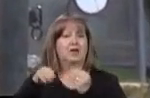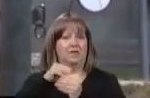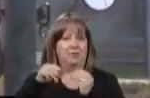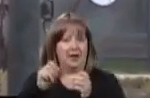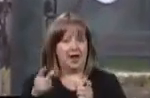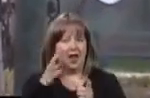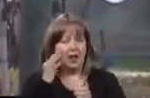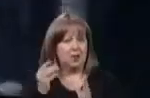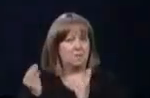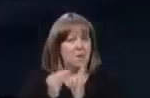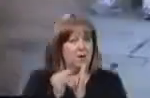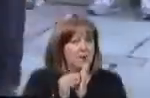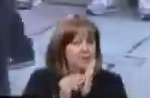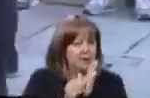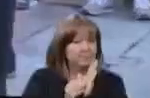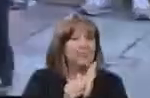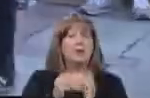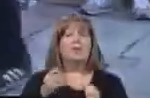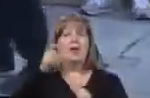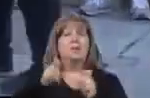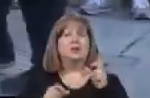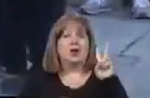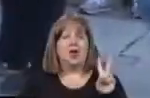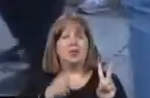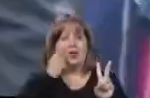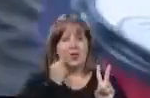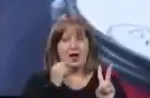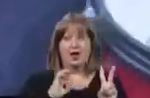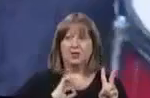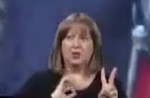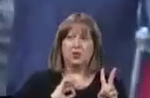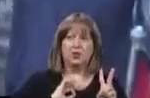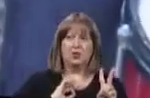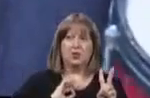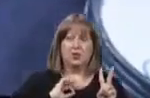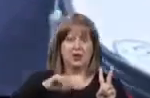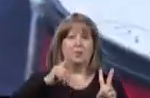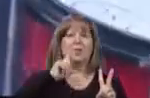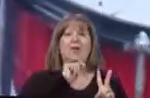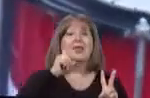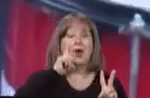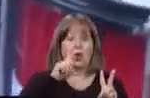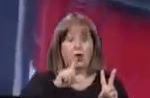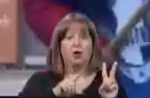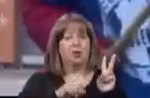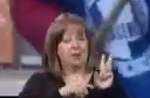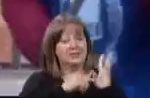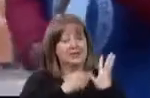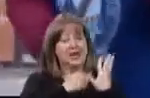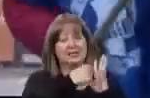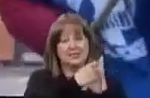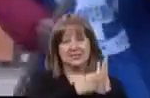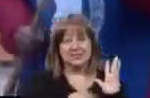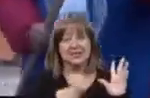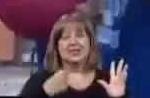que adhirieron a los dos paros, aquel de dos días sobre finales del mes de julio y los tres días de paro